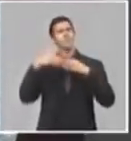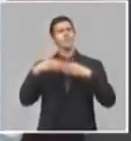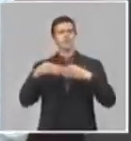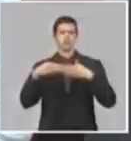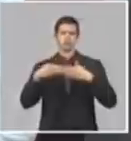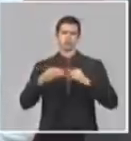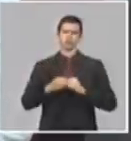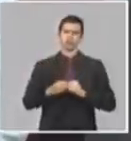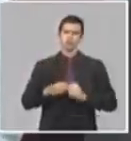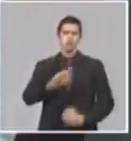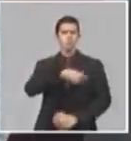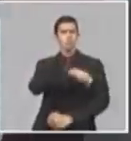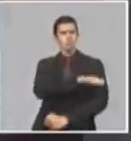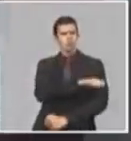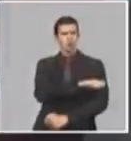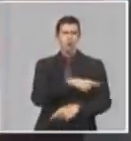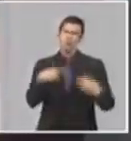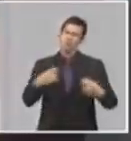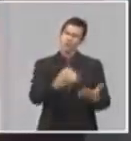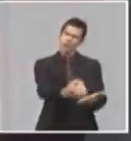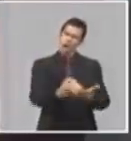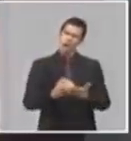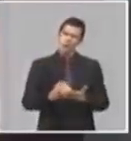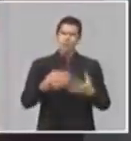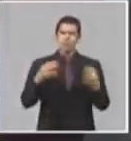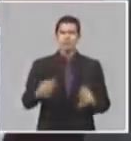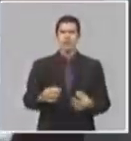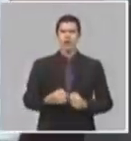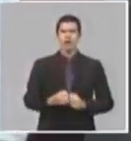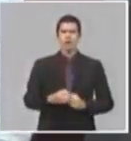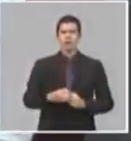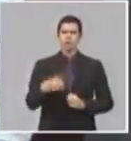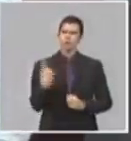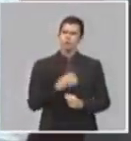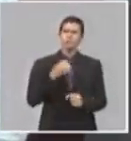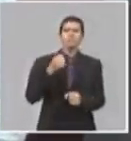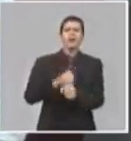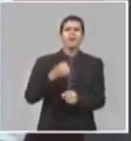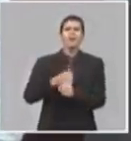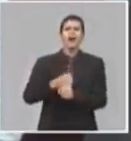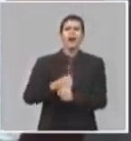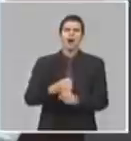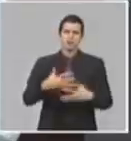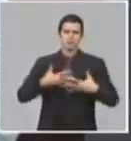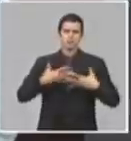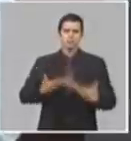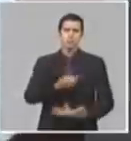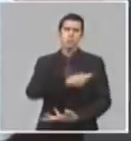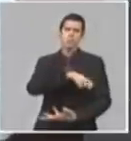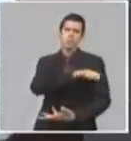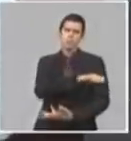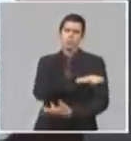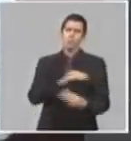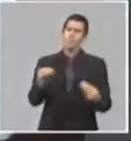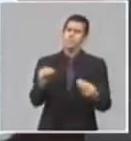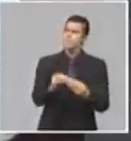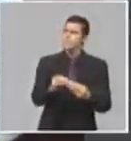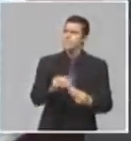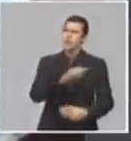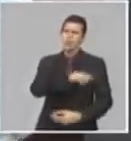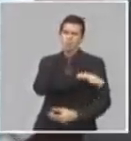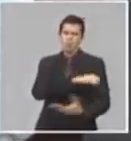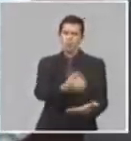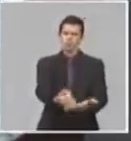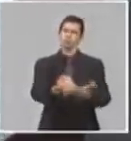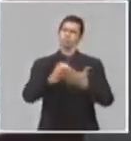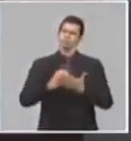popular porque vamos a lograr bienestar y mejorías. Y es obligado evaluar constantemente el impacto político y